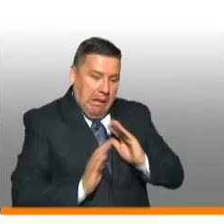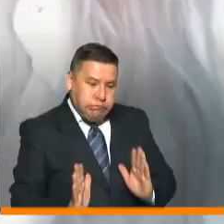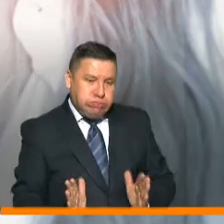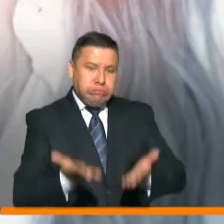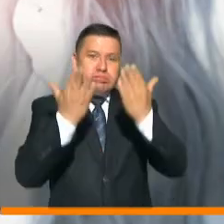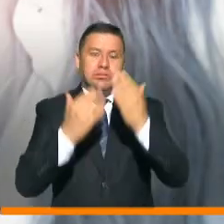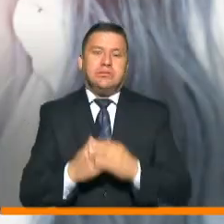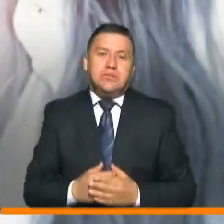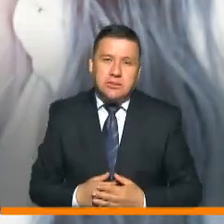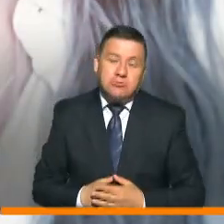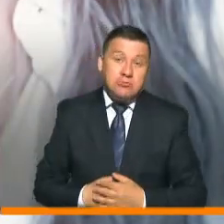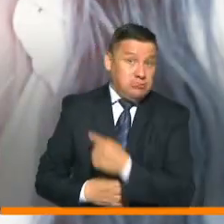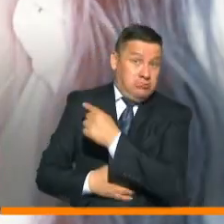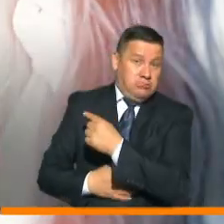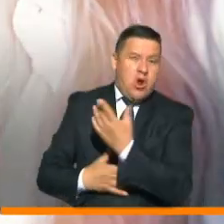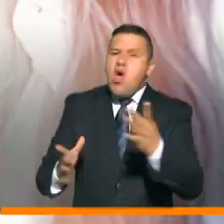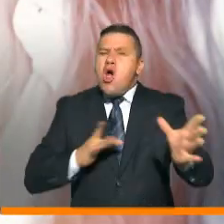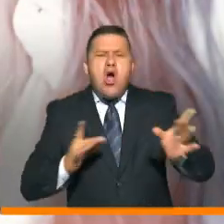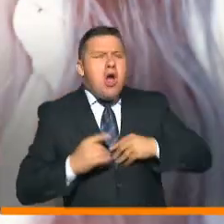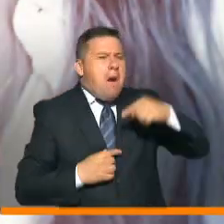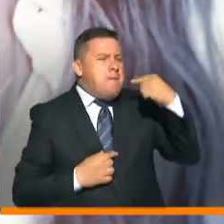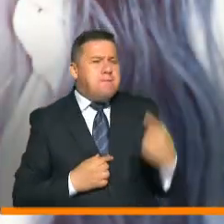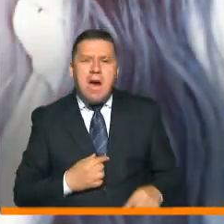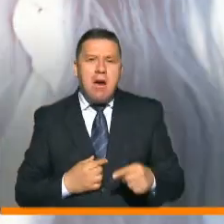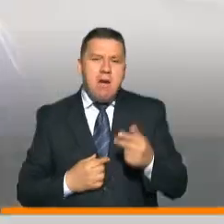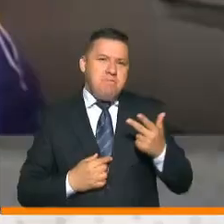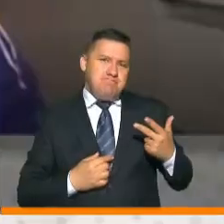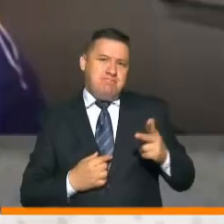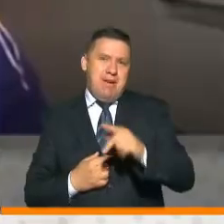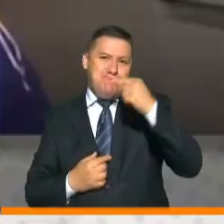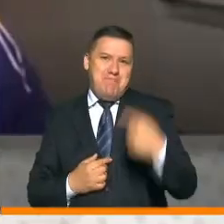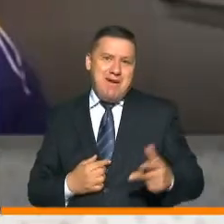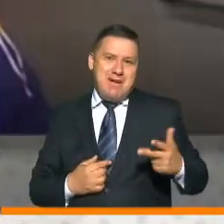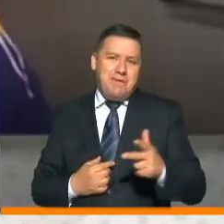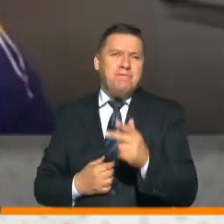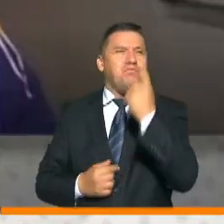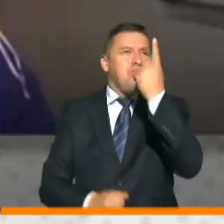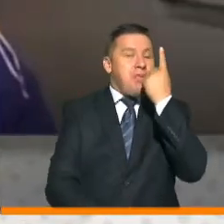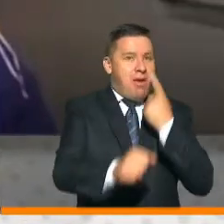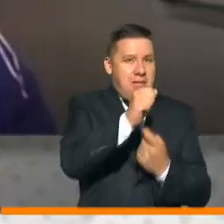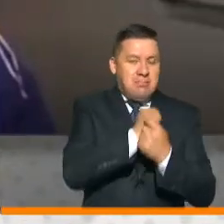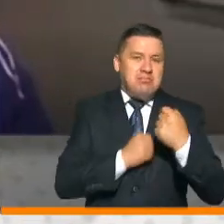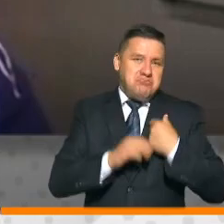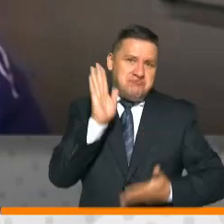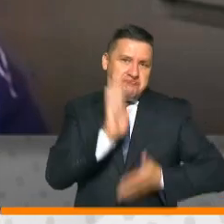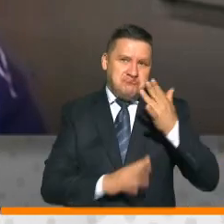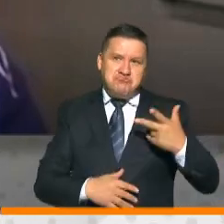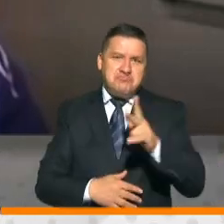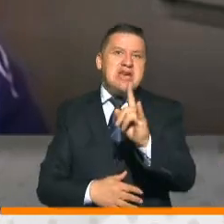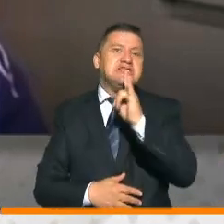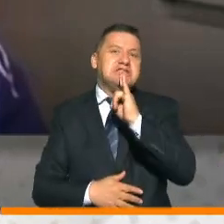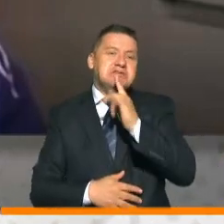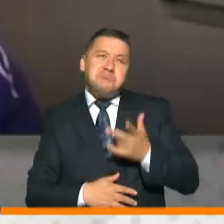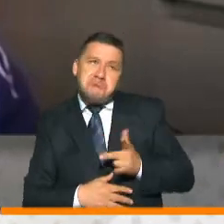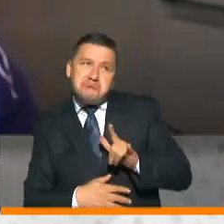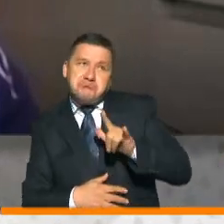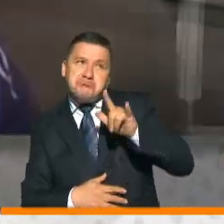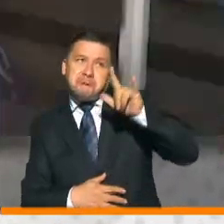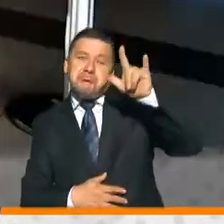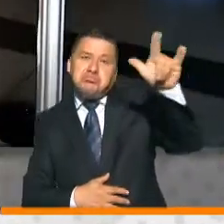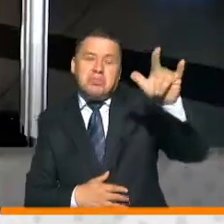COVID-19. Ella se contagió en un viaje. El año pasado estuve viajando a Estados Unidos